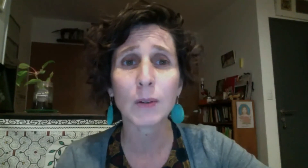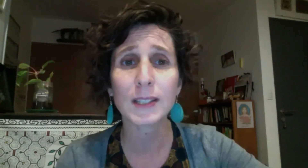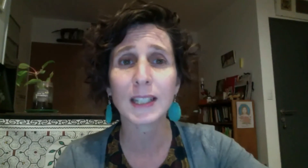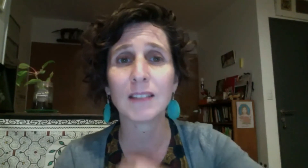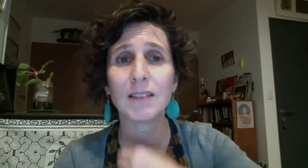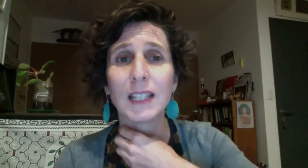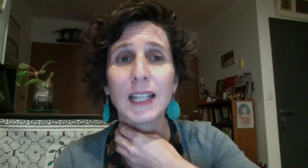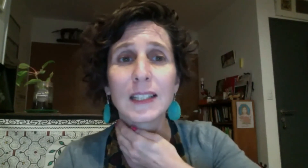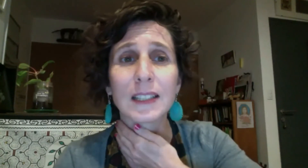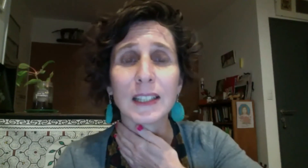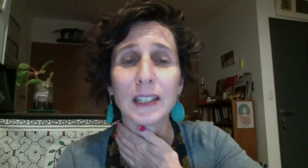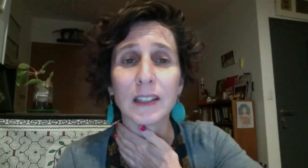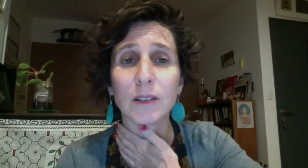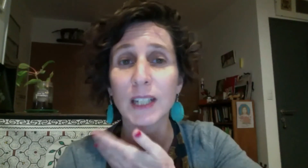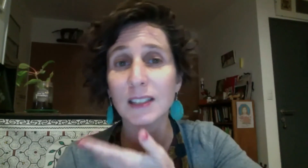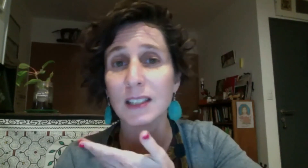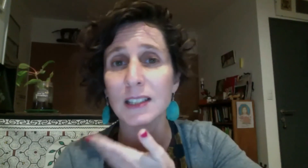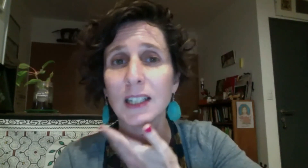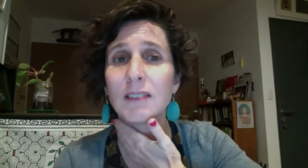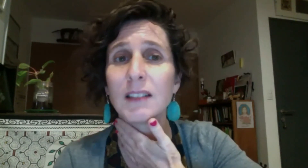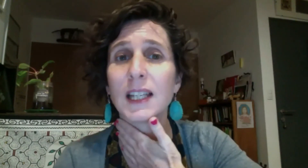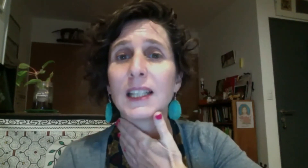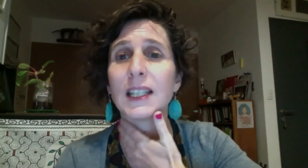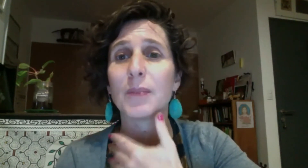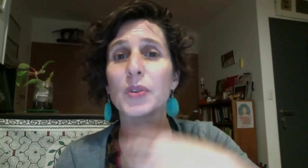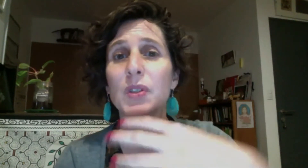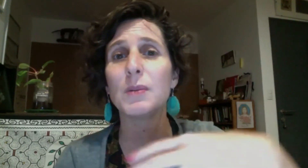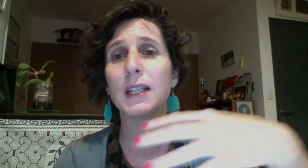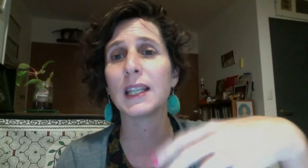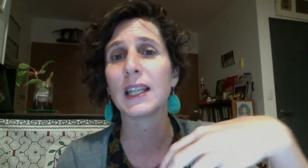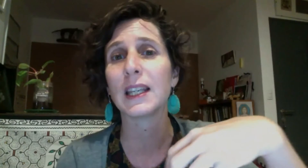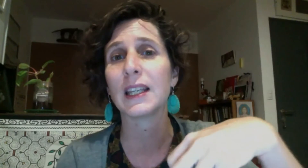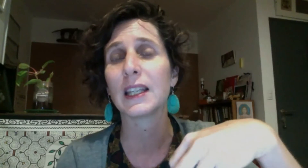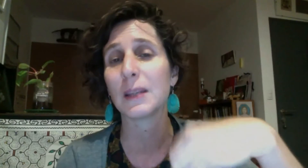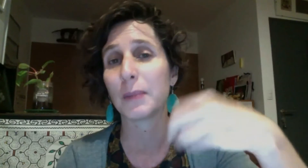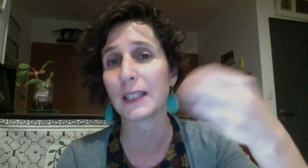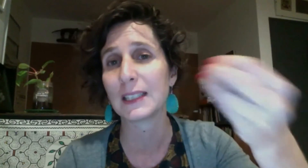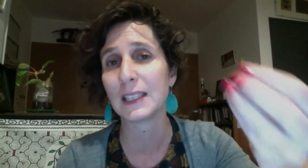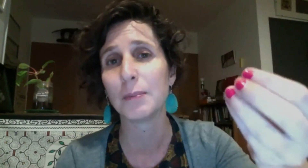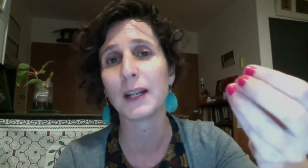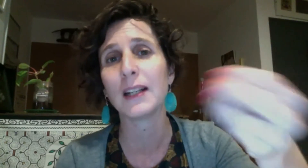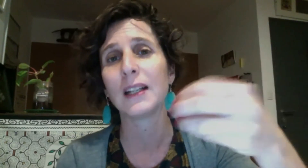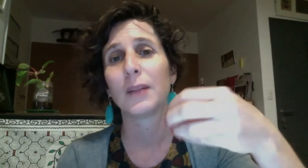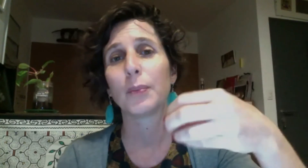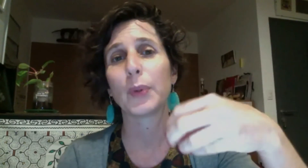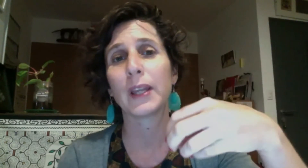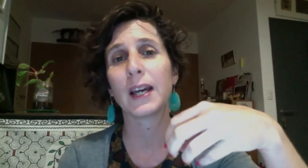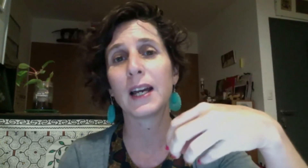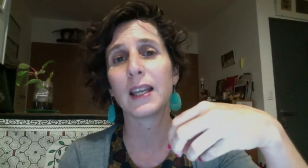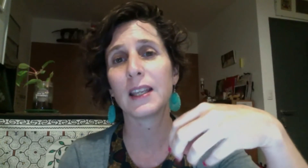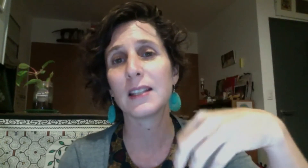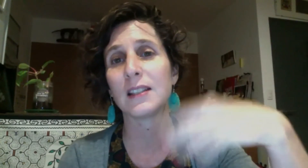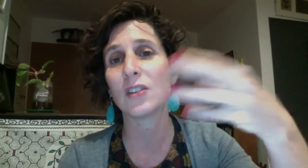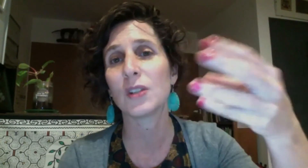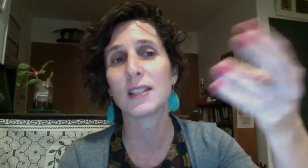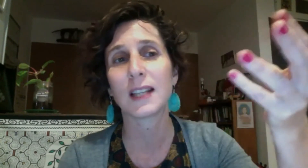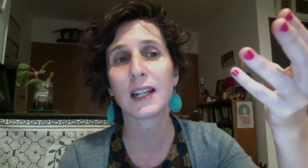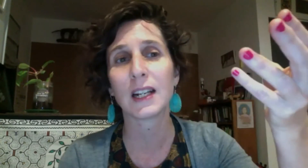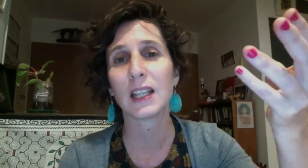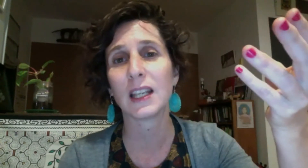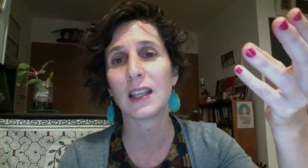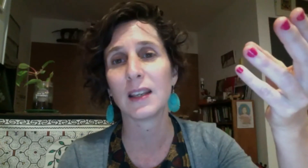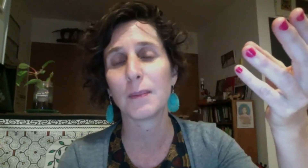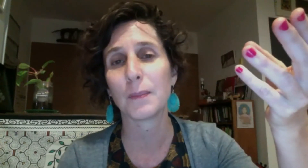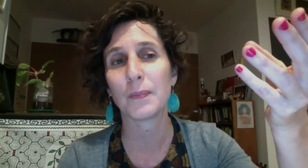Creo que esta actividad, o gracias a esta actividad, es posible que quien participa pueda